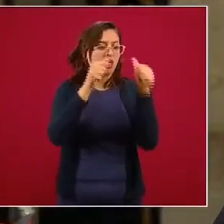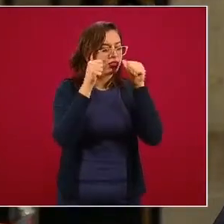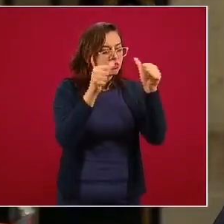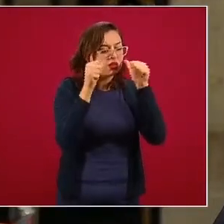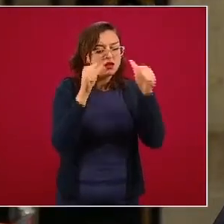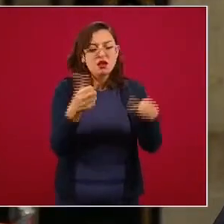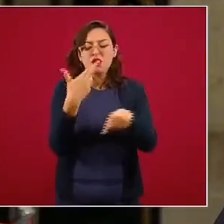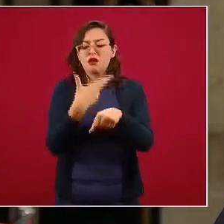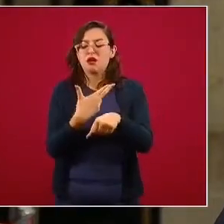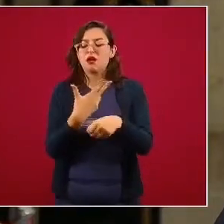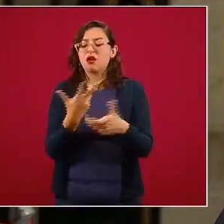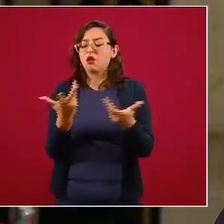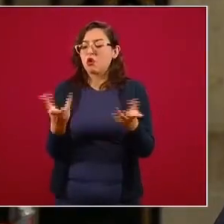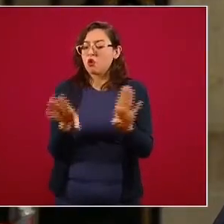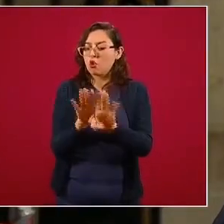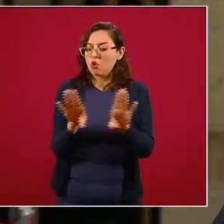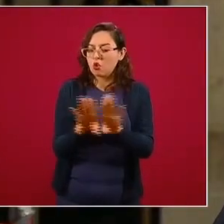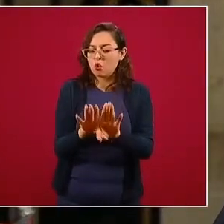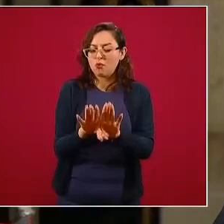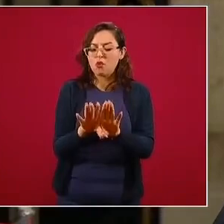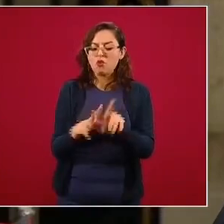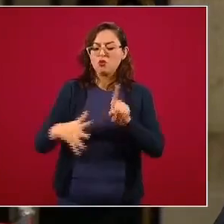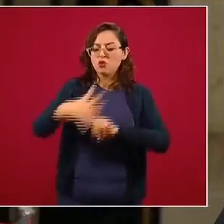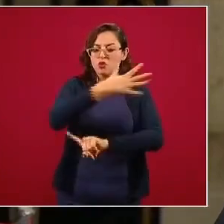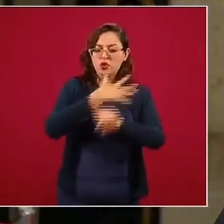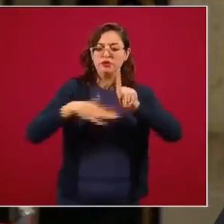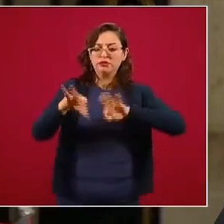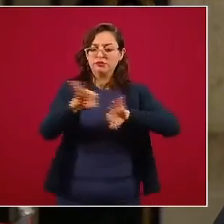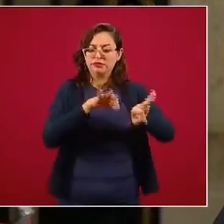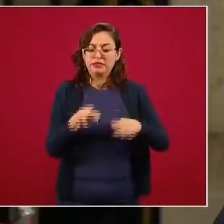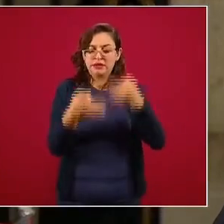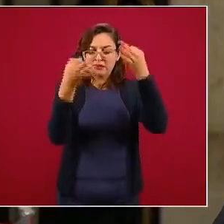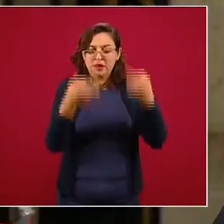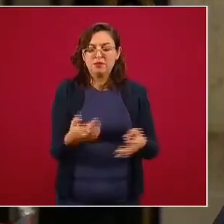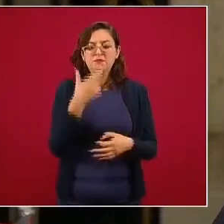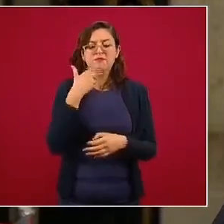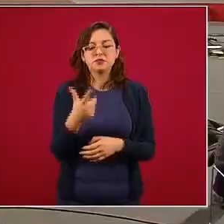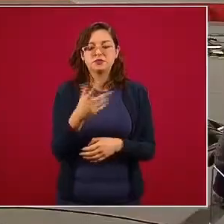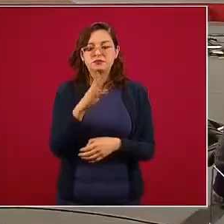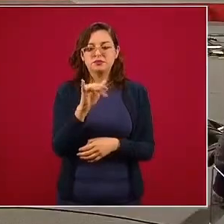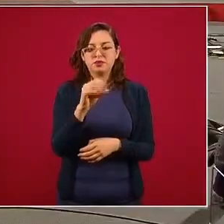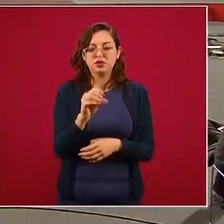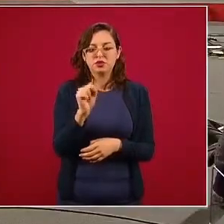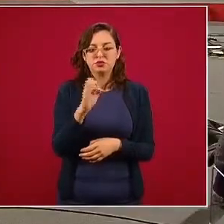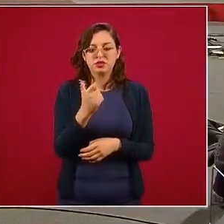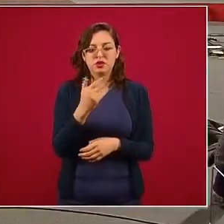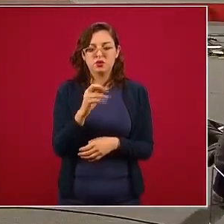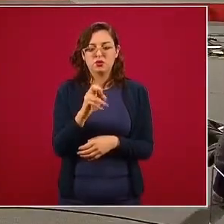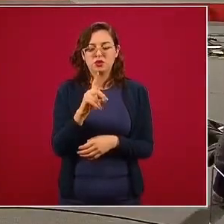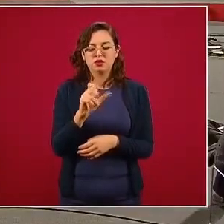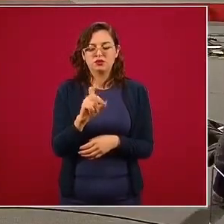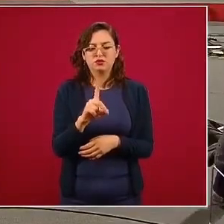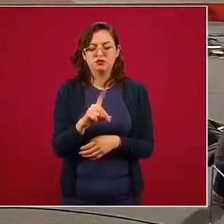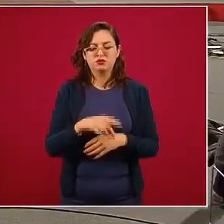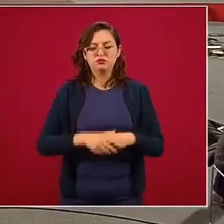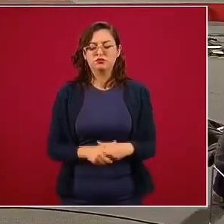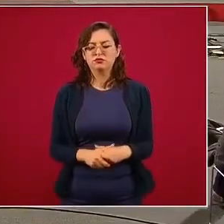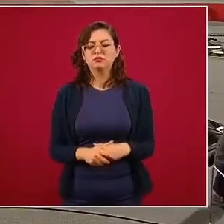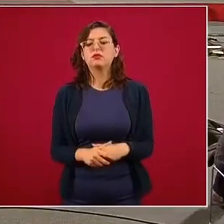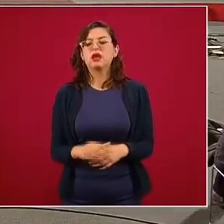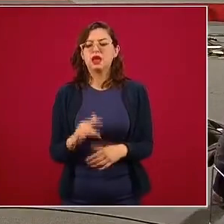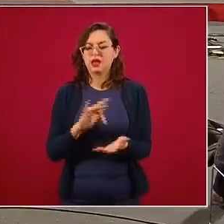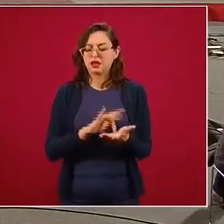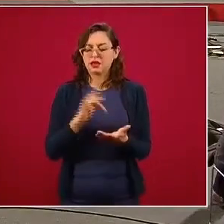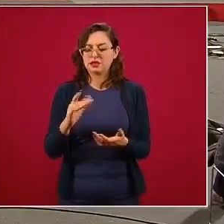se está garantizando las mejores condiciones laborales y de bioseguridad? Muchas gracias, Carlos Avaroa, de